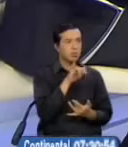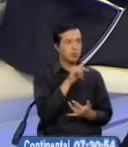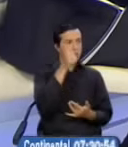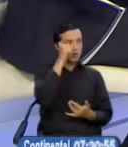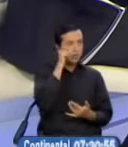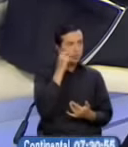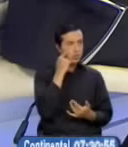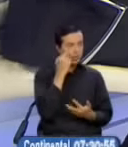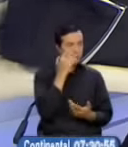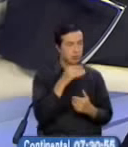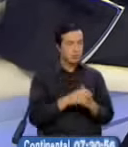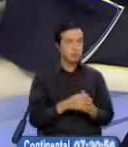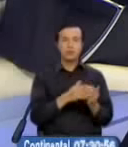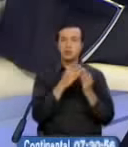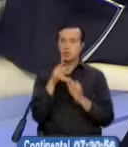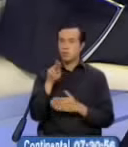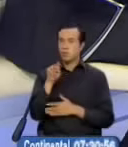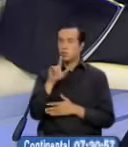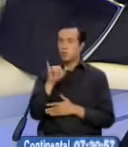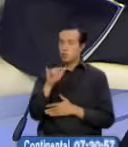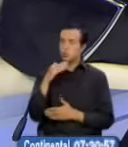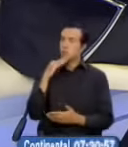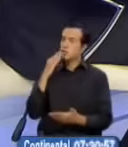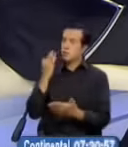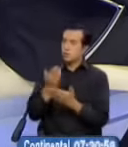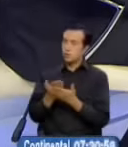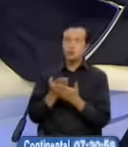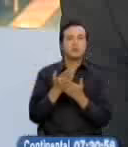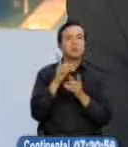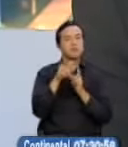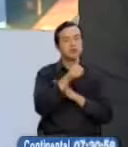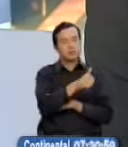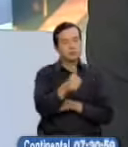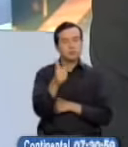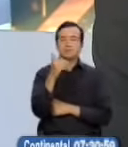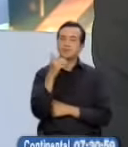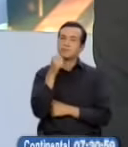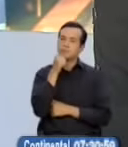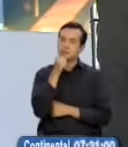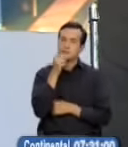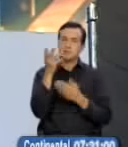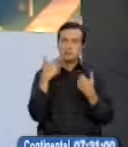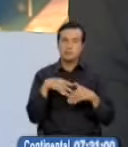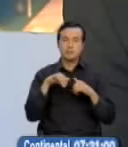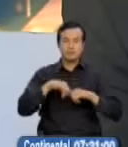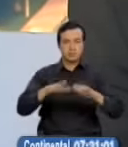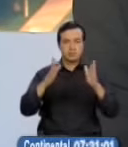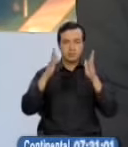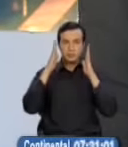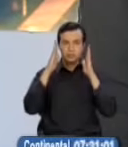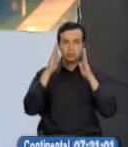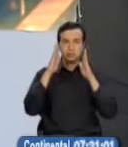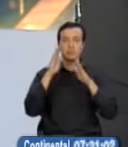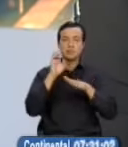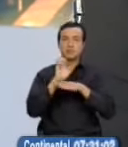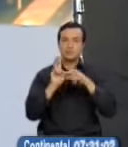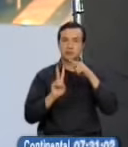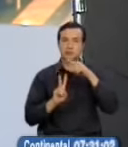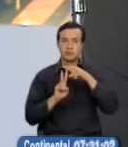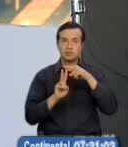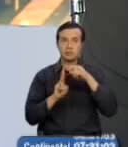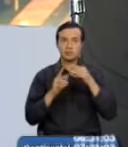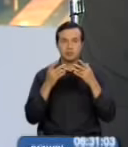creo. Paulina, muchas gracias. Amigos televidentes, esto fue Pensamiento Crítico. Soy Carlos Rabascal. Sigan en la sintonía de Ecuador